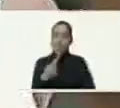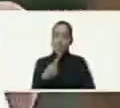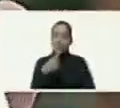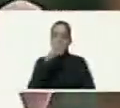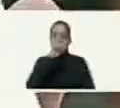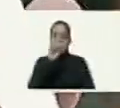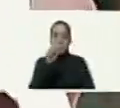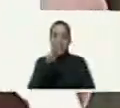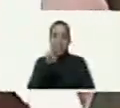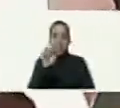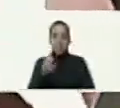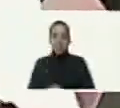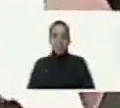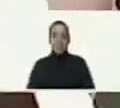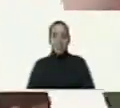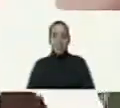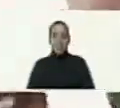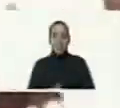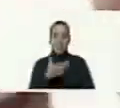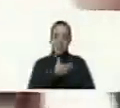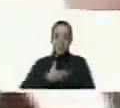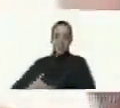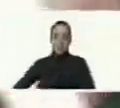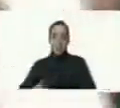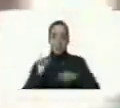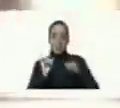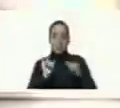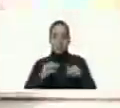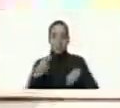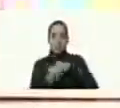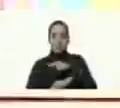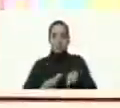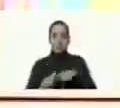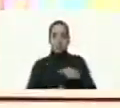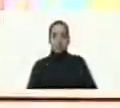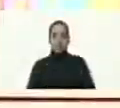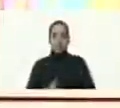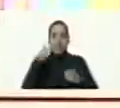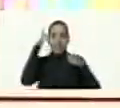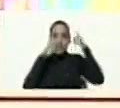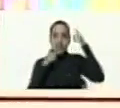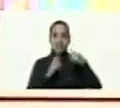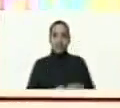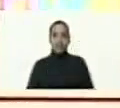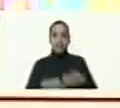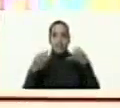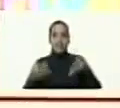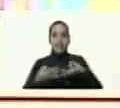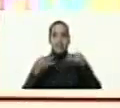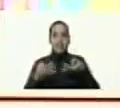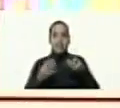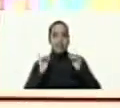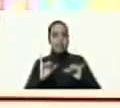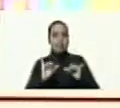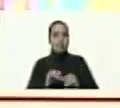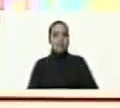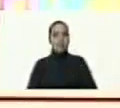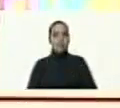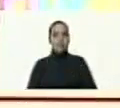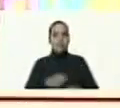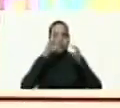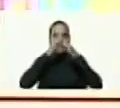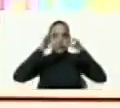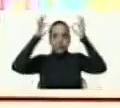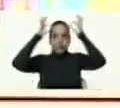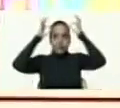Mismo Subversivo. Chávez, pues. ¿Ah? Genio y figura. Aquí tenemos don Simón Rodríguez, maestro